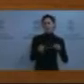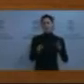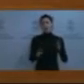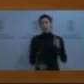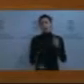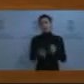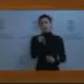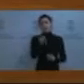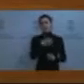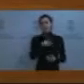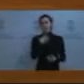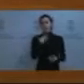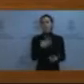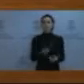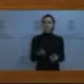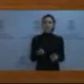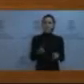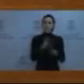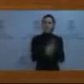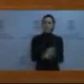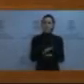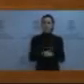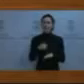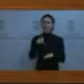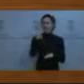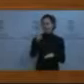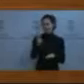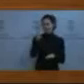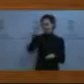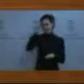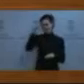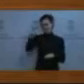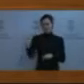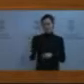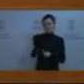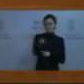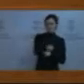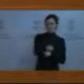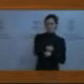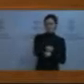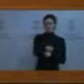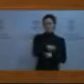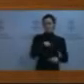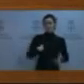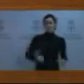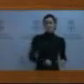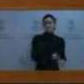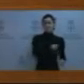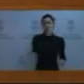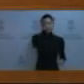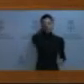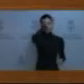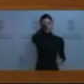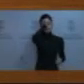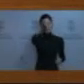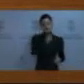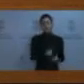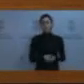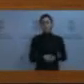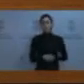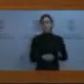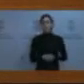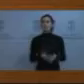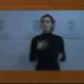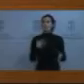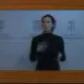juego para decirles cómo son ustedes de listos y qué poco listos son los 2 diputados de Podemos, que